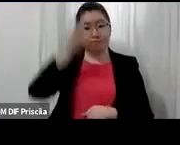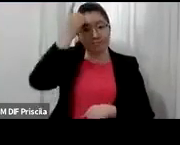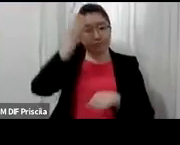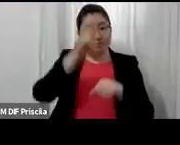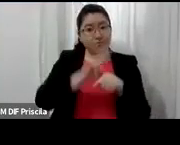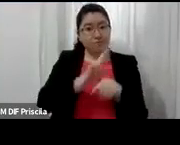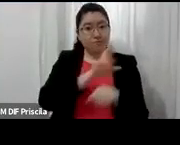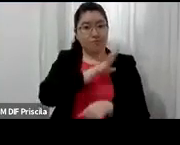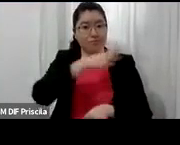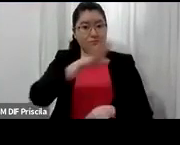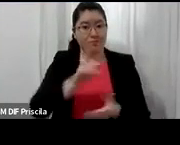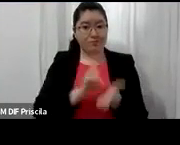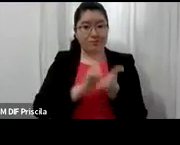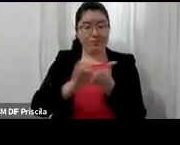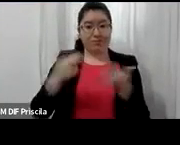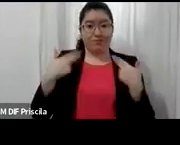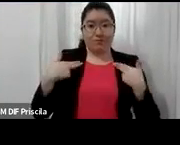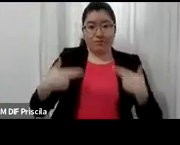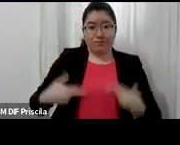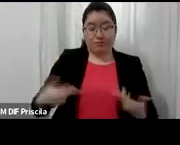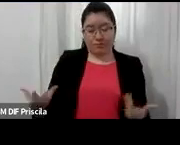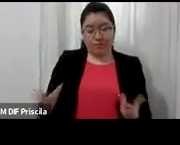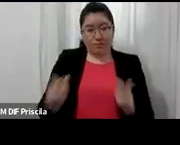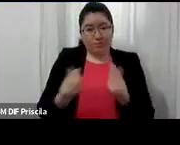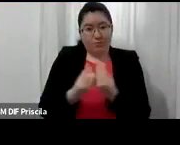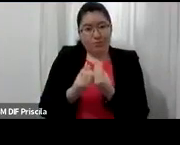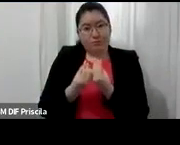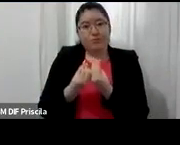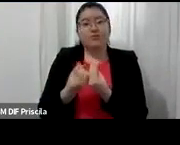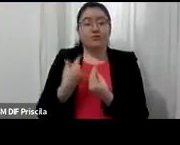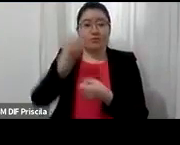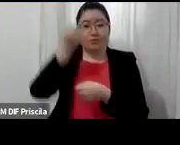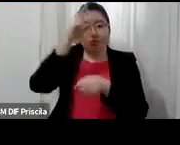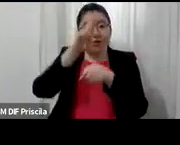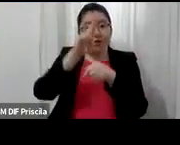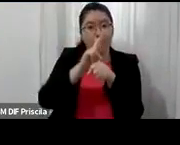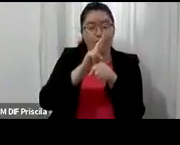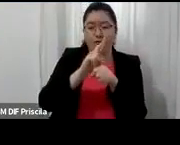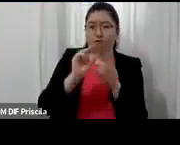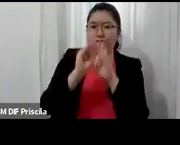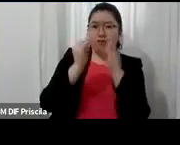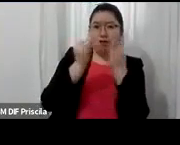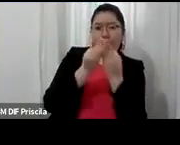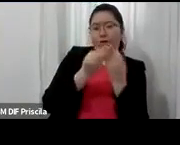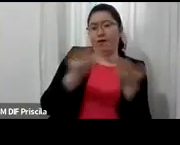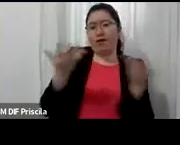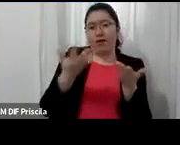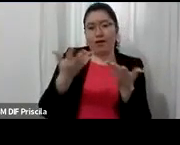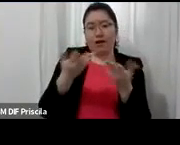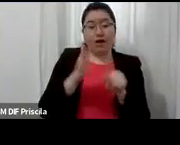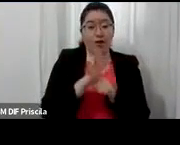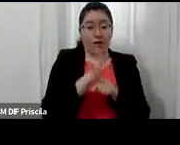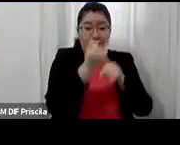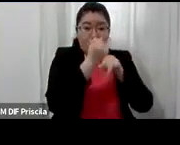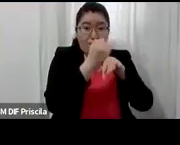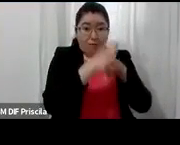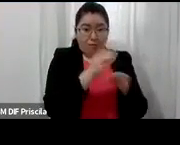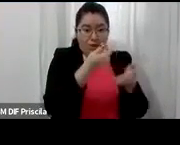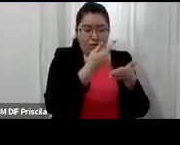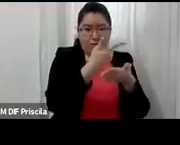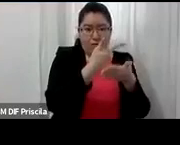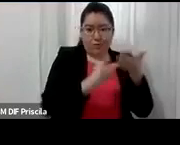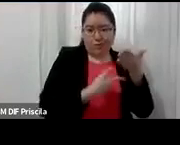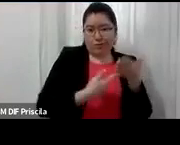Derechos Humanos a través de la Dirección Ejecutiva de Promoción y Formación la responsable del tratamiento de los datos personales que se proporcionan en este